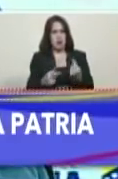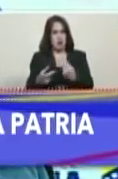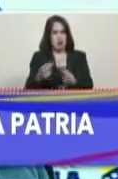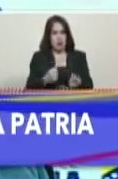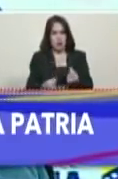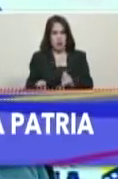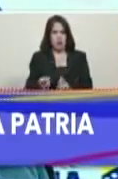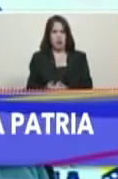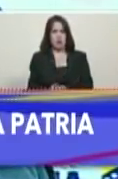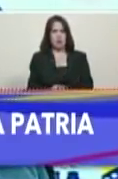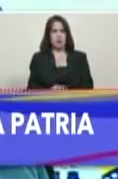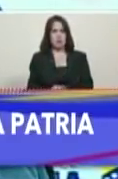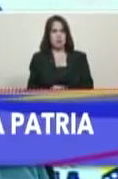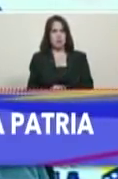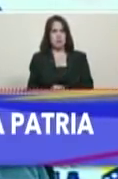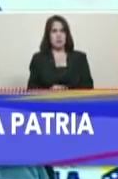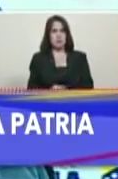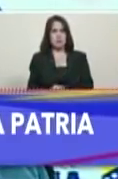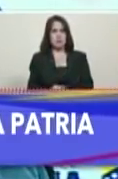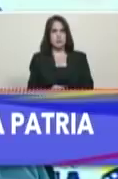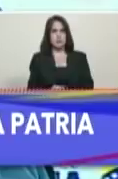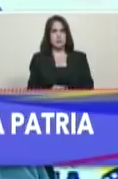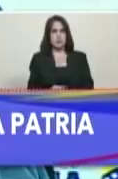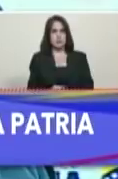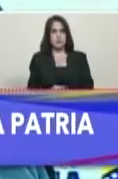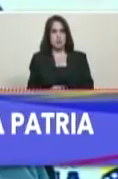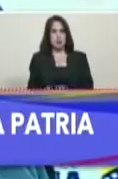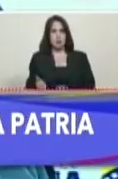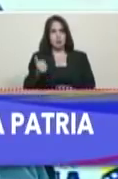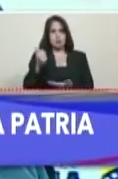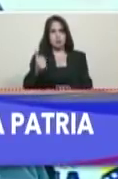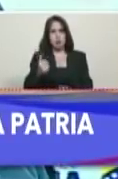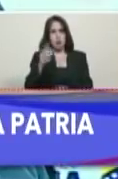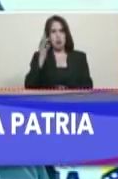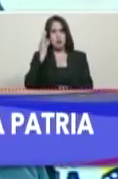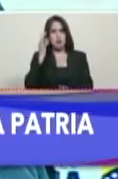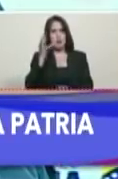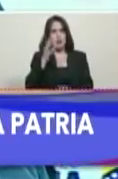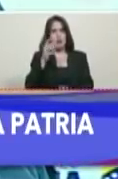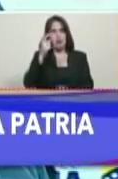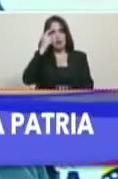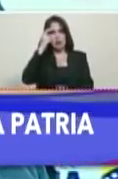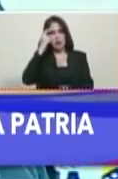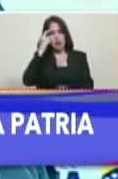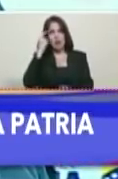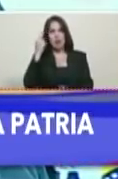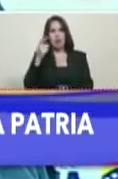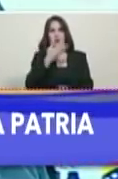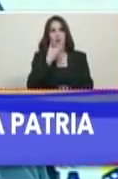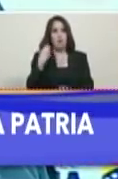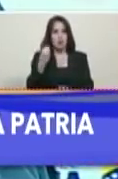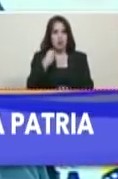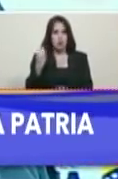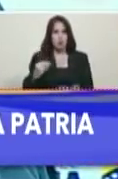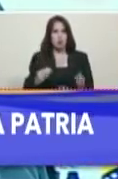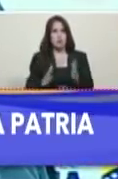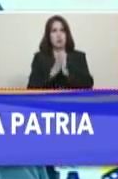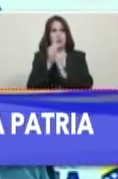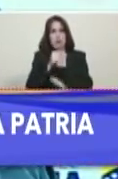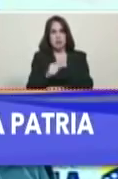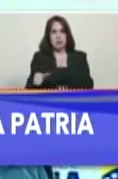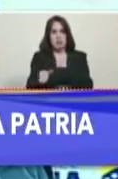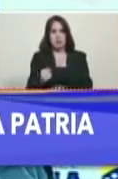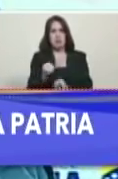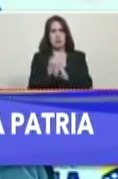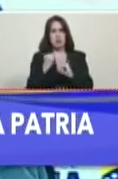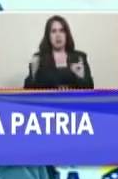Impresionante. El bono del Día de la Mujer, el bono del Día de la Juventud, un bono de Semana Santa, bono de Carnaval, el bono de